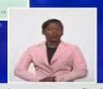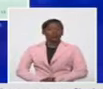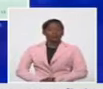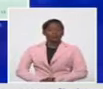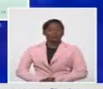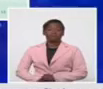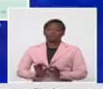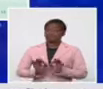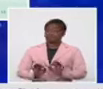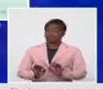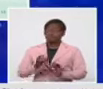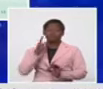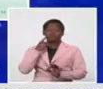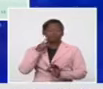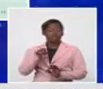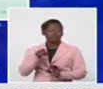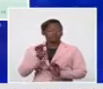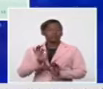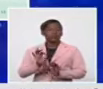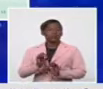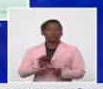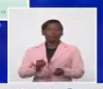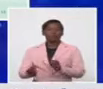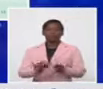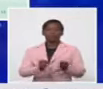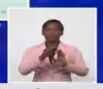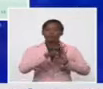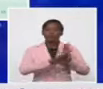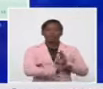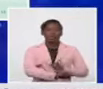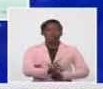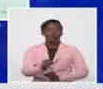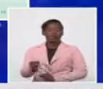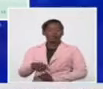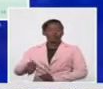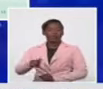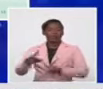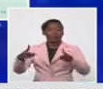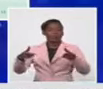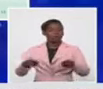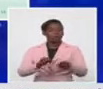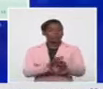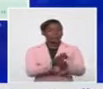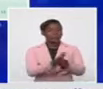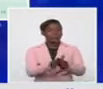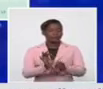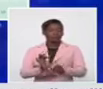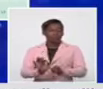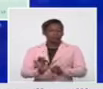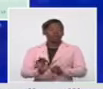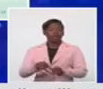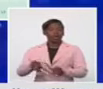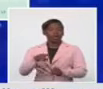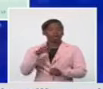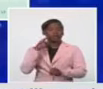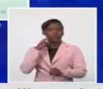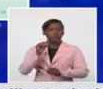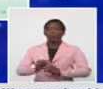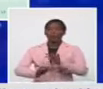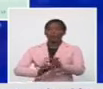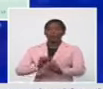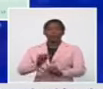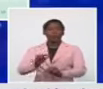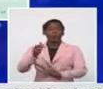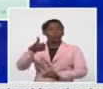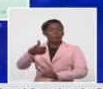que continuar arreciando las medidas para que acabe de controlar, que ha ido disminuyendo, pero todavía es